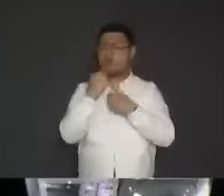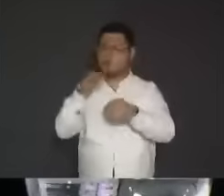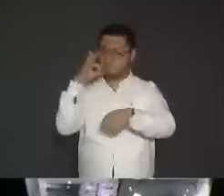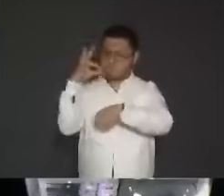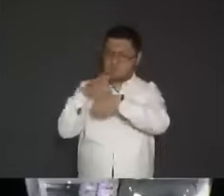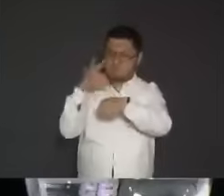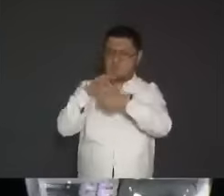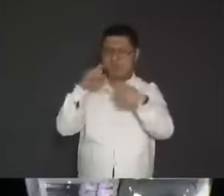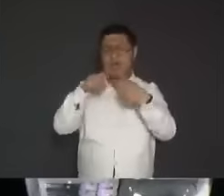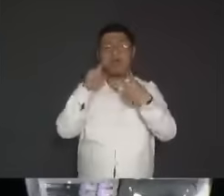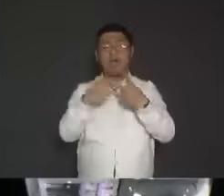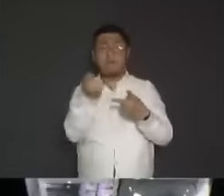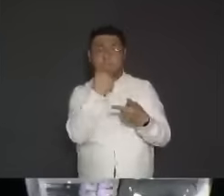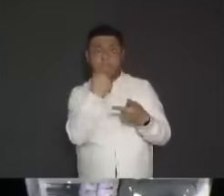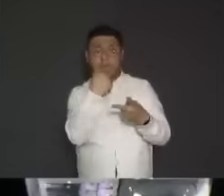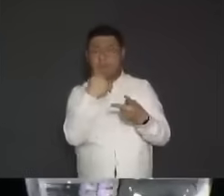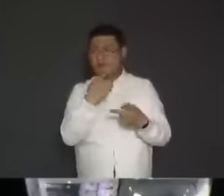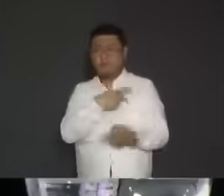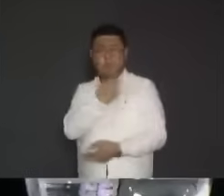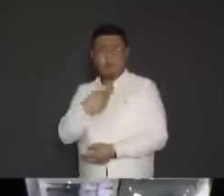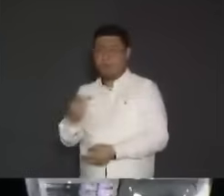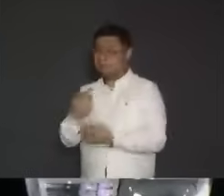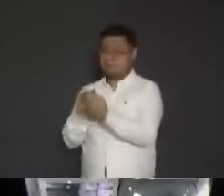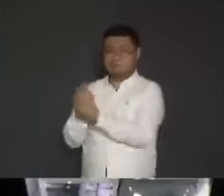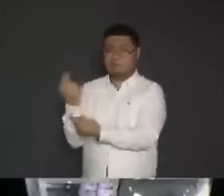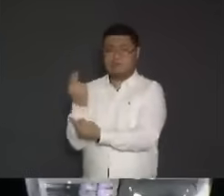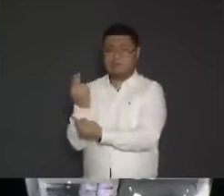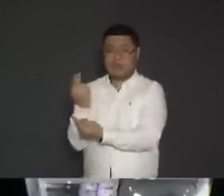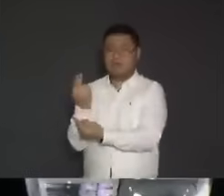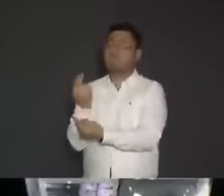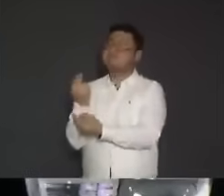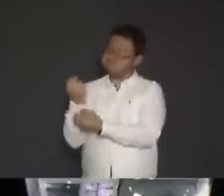viven en situación de pobreza.